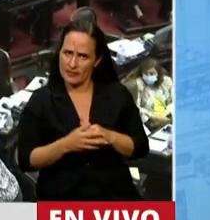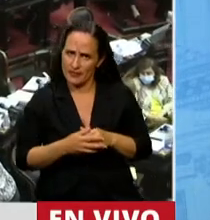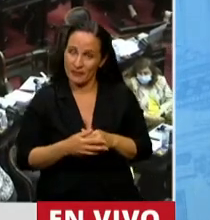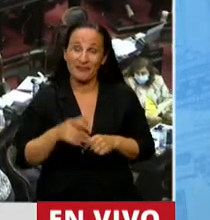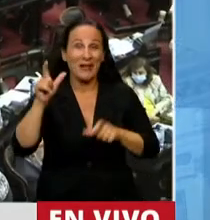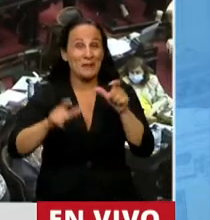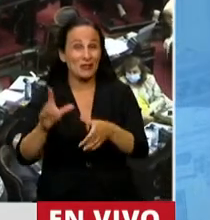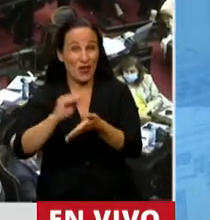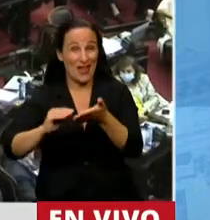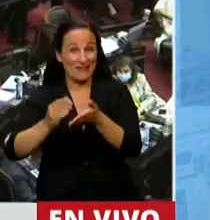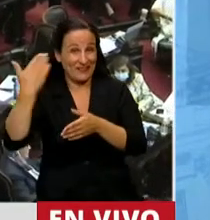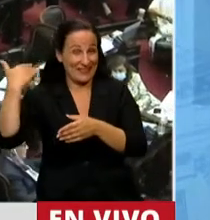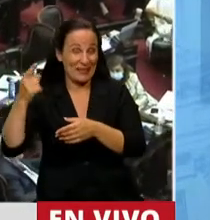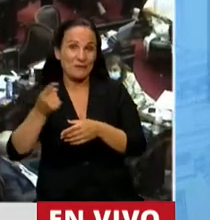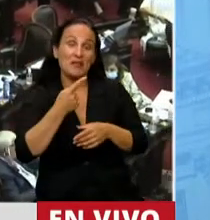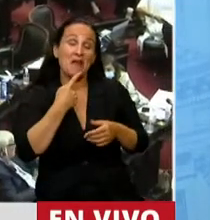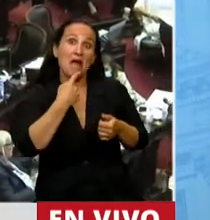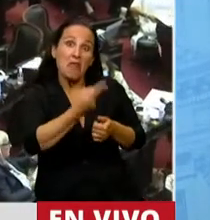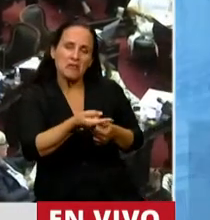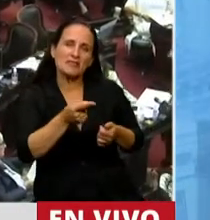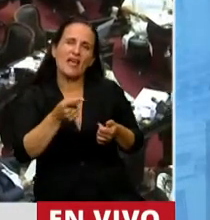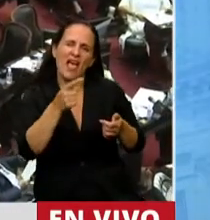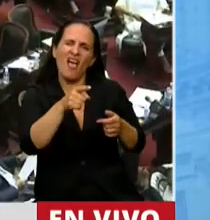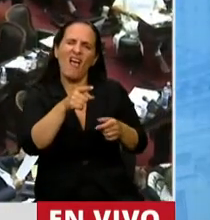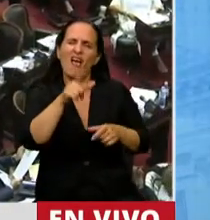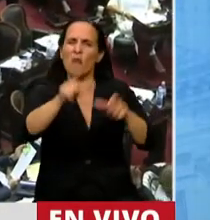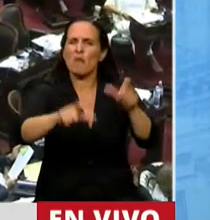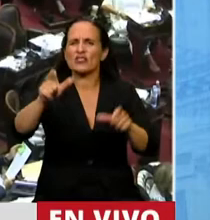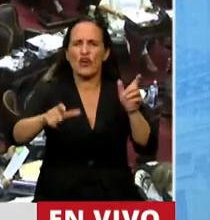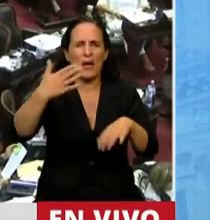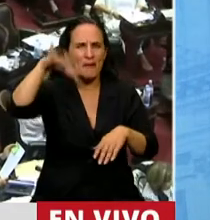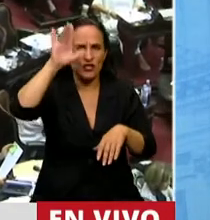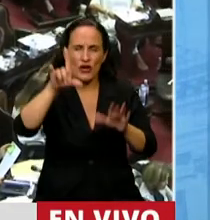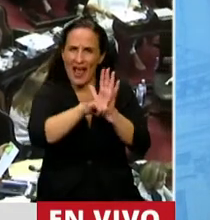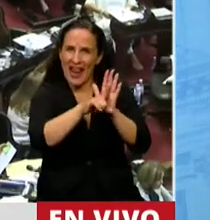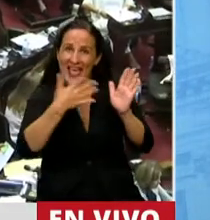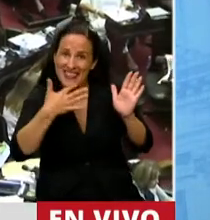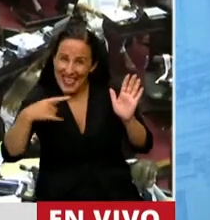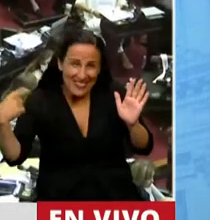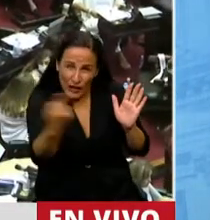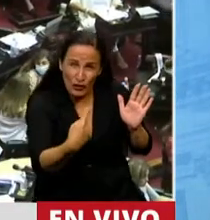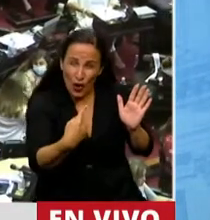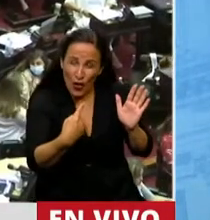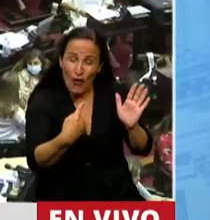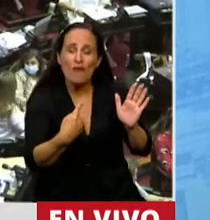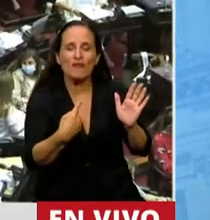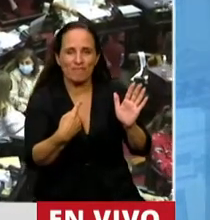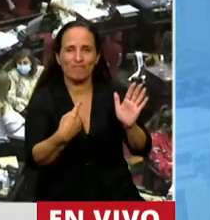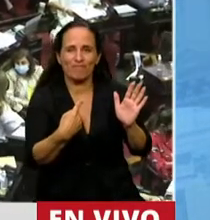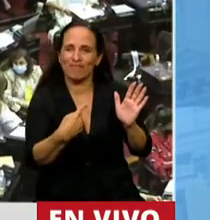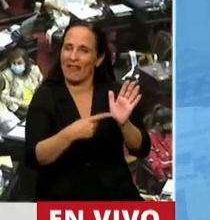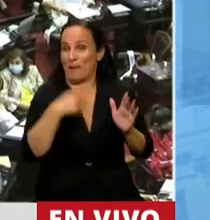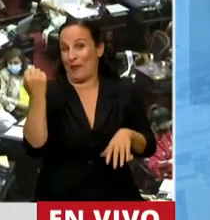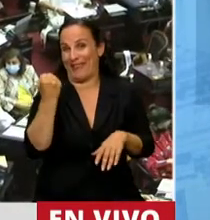decía que cuando una ley la entiende la mayoría de la gente en realidad es importante